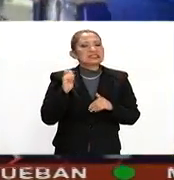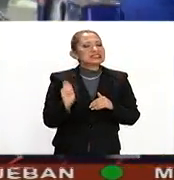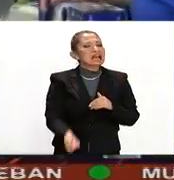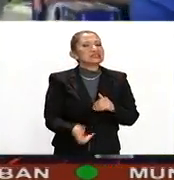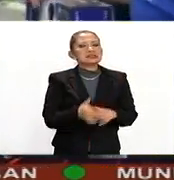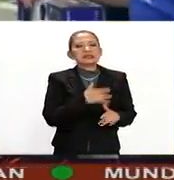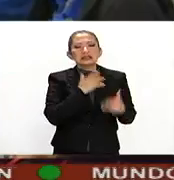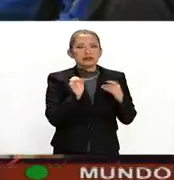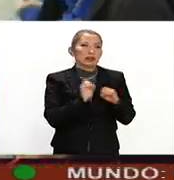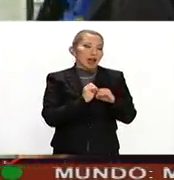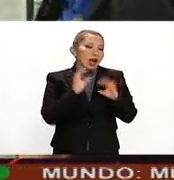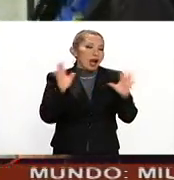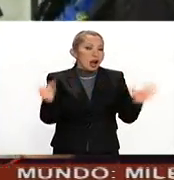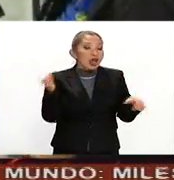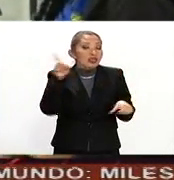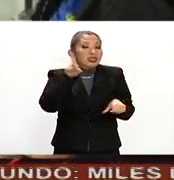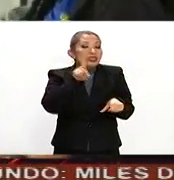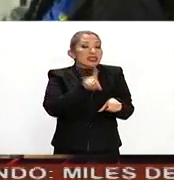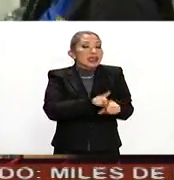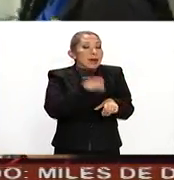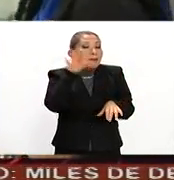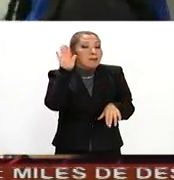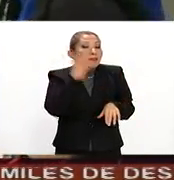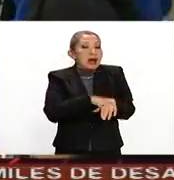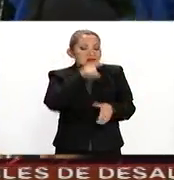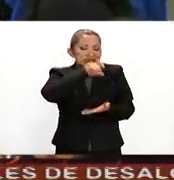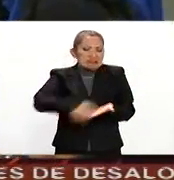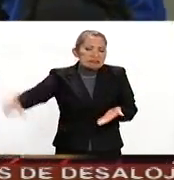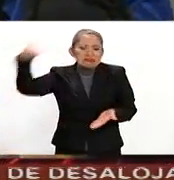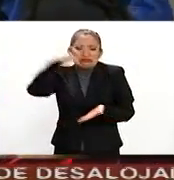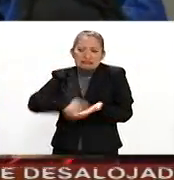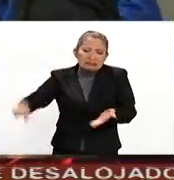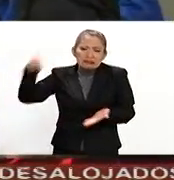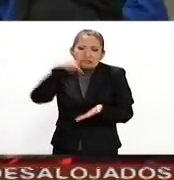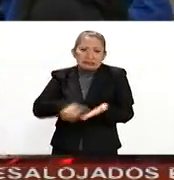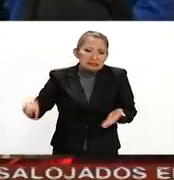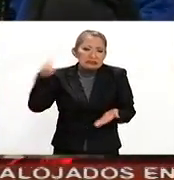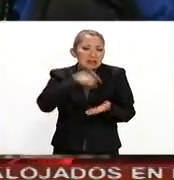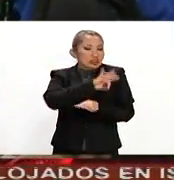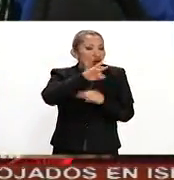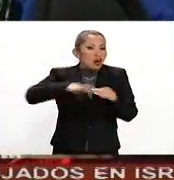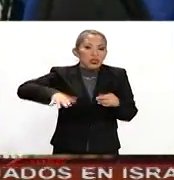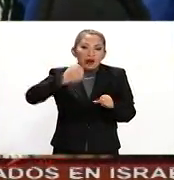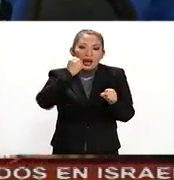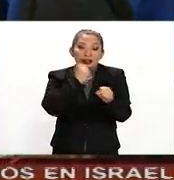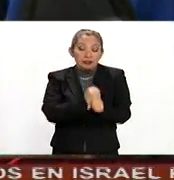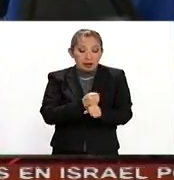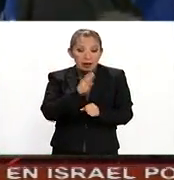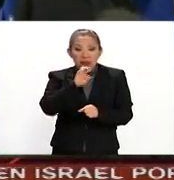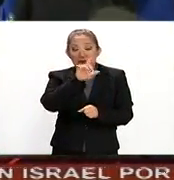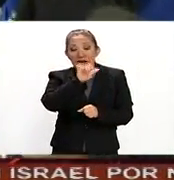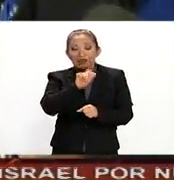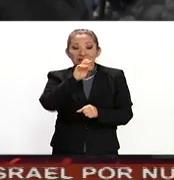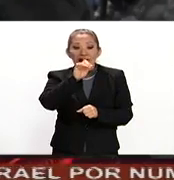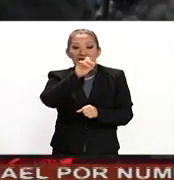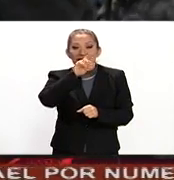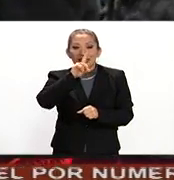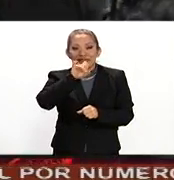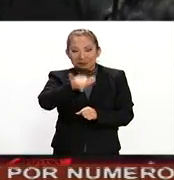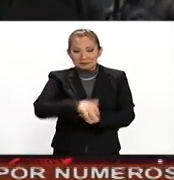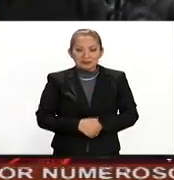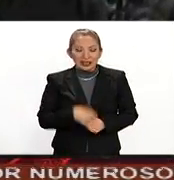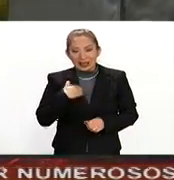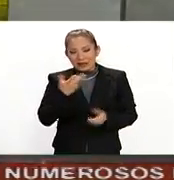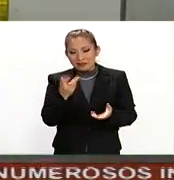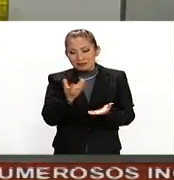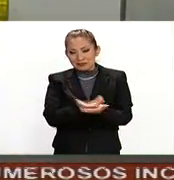por cierto, obviamente, del día de más compras en todo el año, el Black Friday. Vamos a una